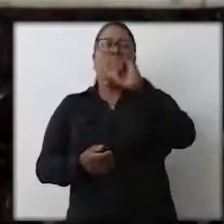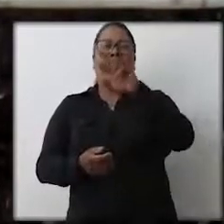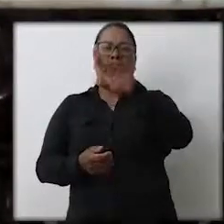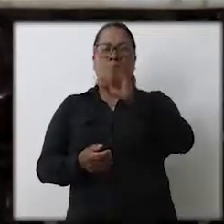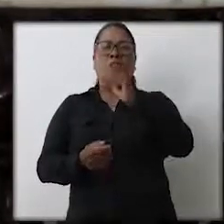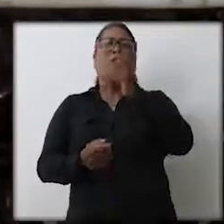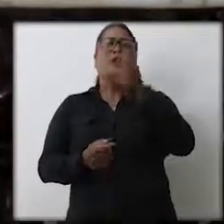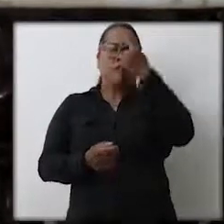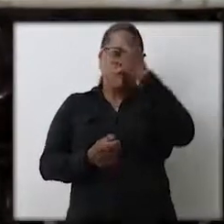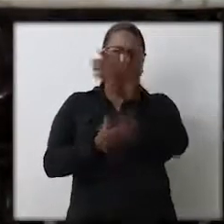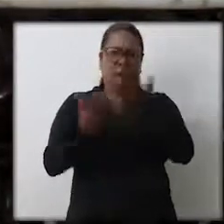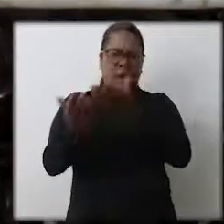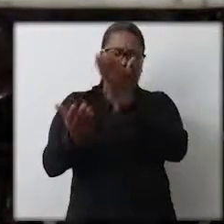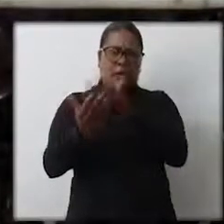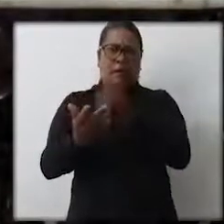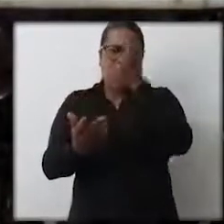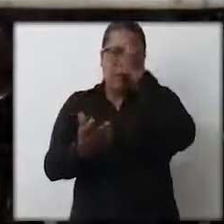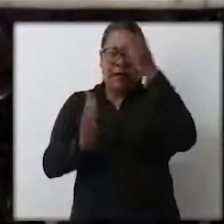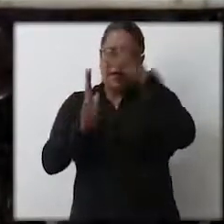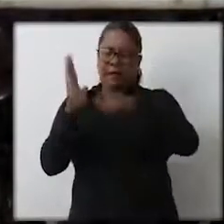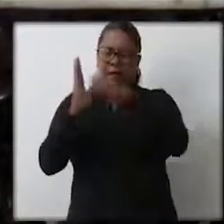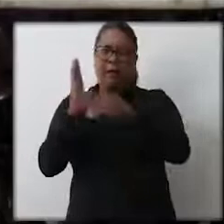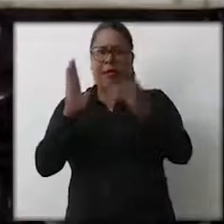y de las señoras y señores concejales.